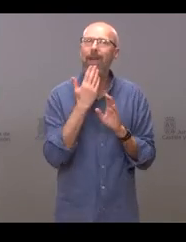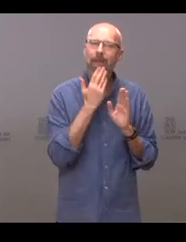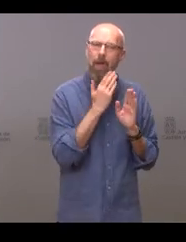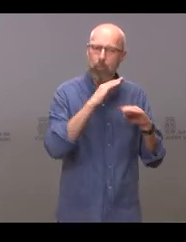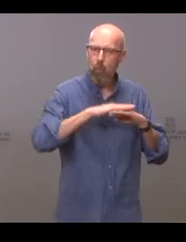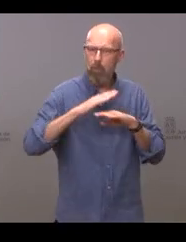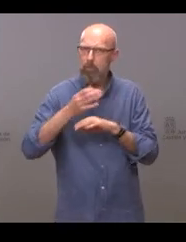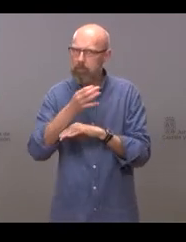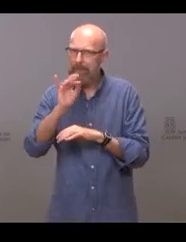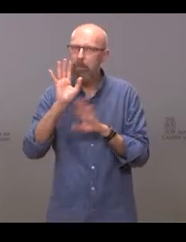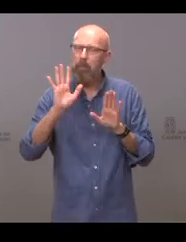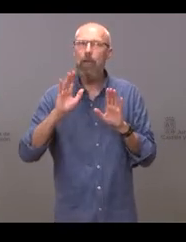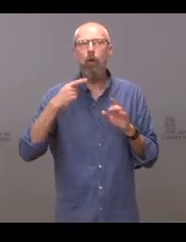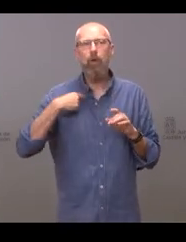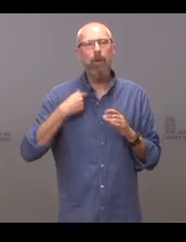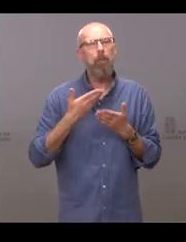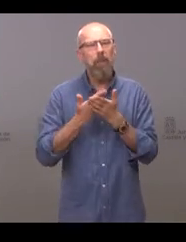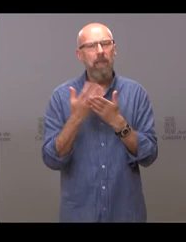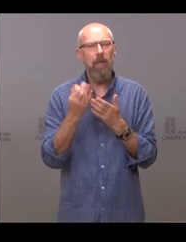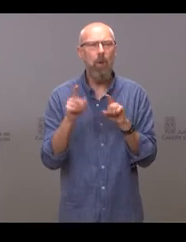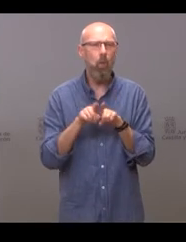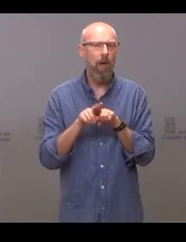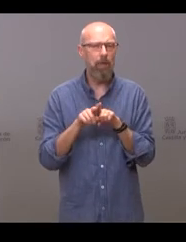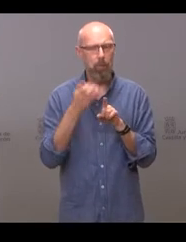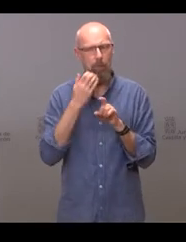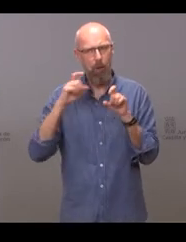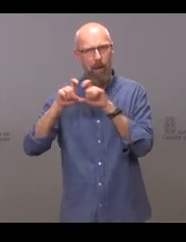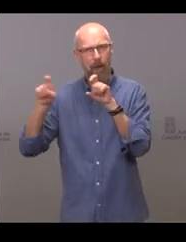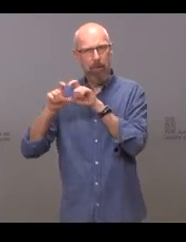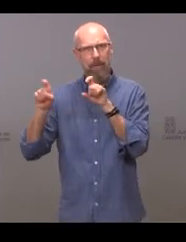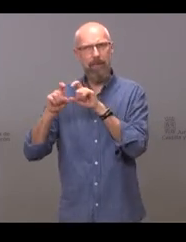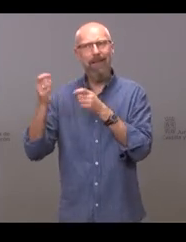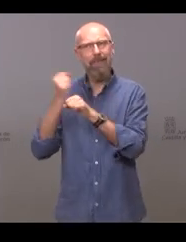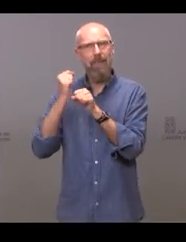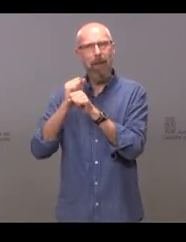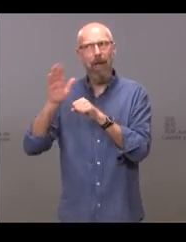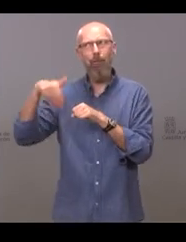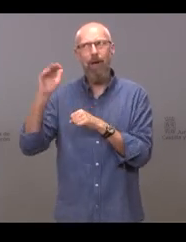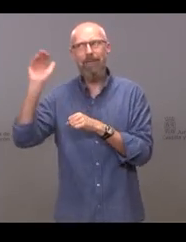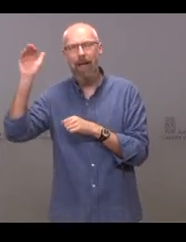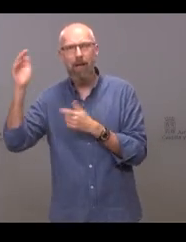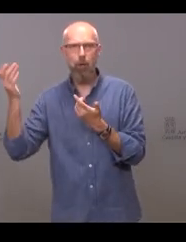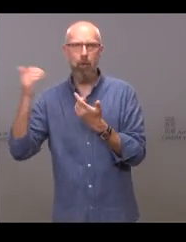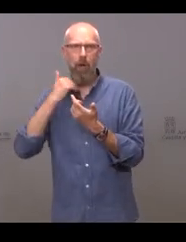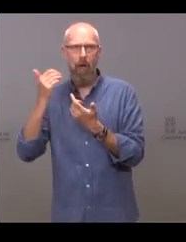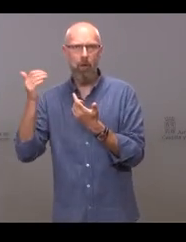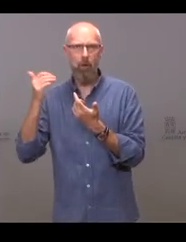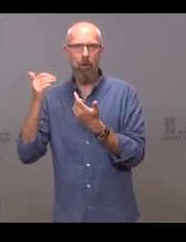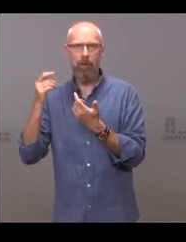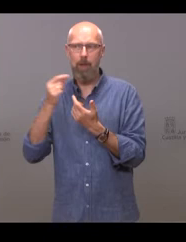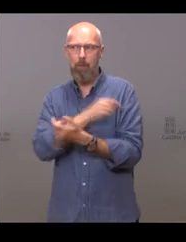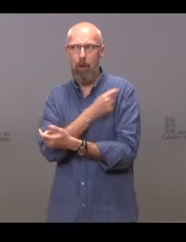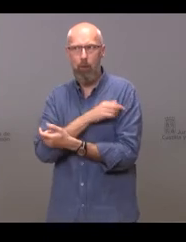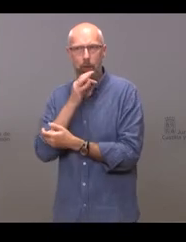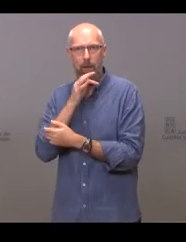queremos dar lo que sí que pedimos que empresas que son multinacionales que están aquí en españa que no están vacunadas sus directivos los